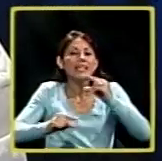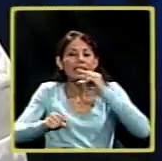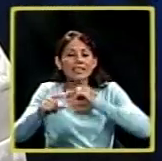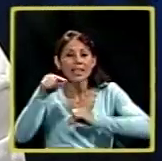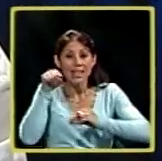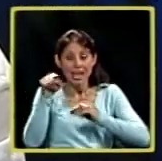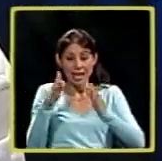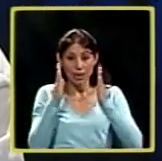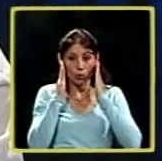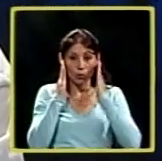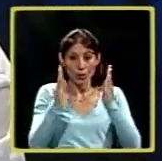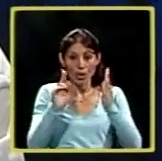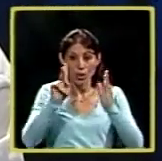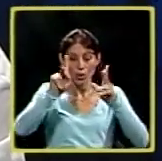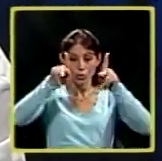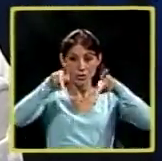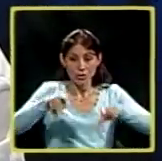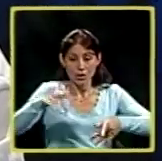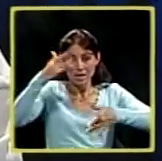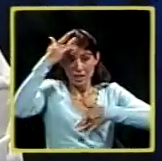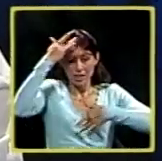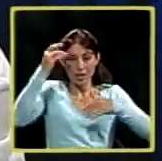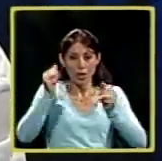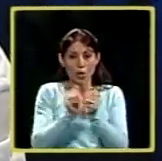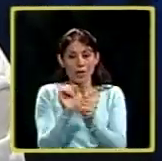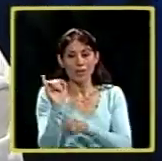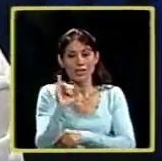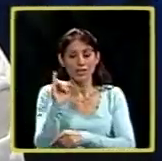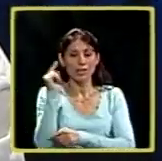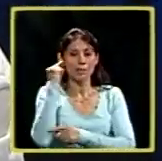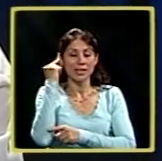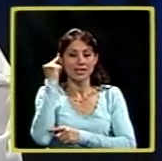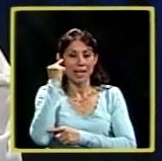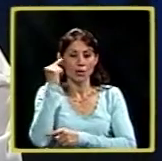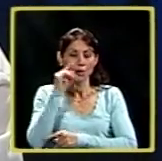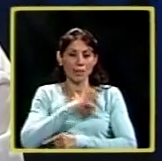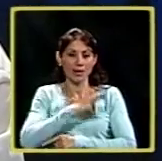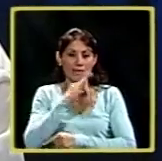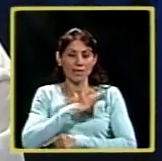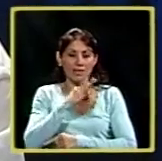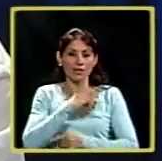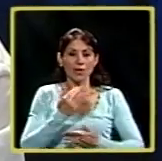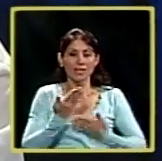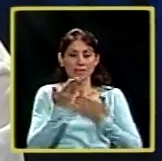con infecciones justamente pensando en el beneficio que les iba a dar.